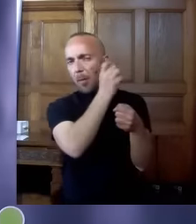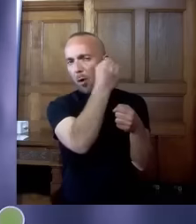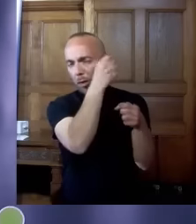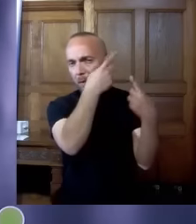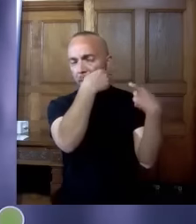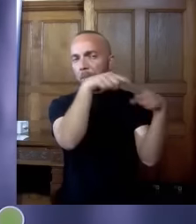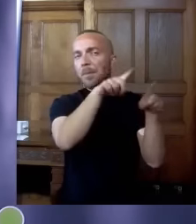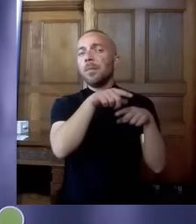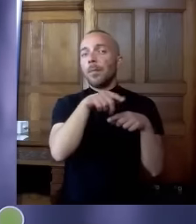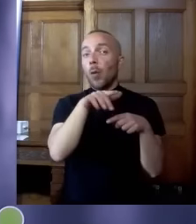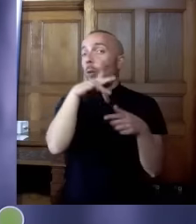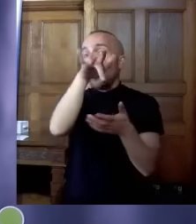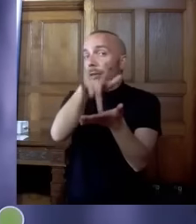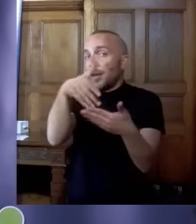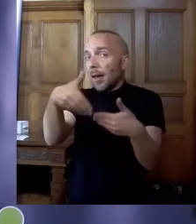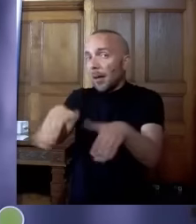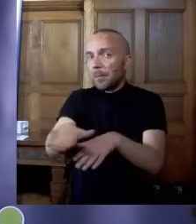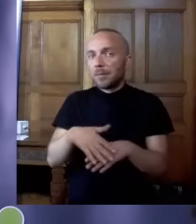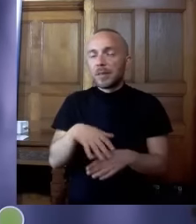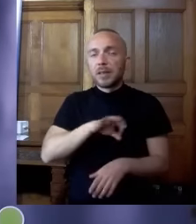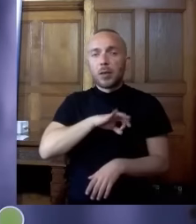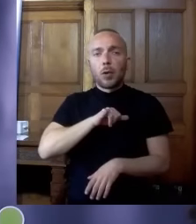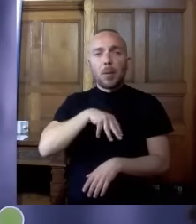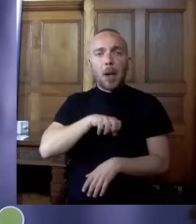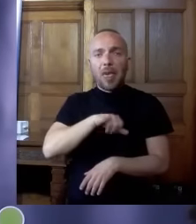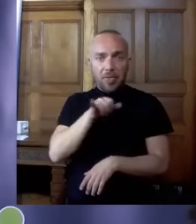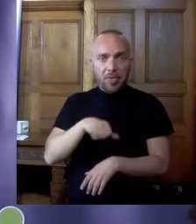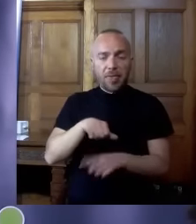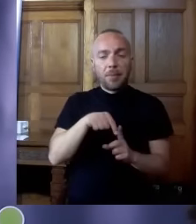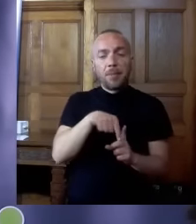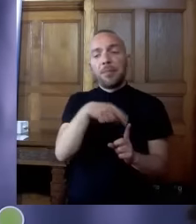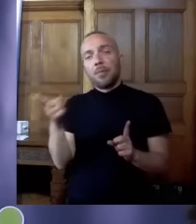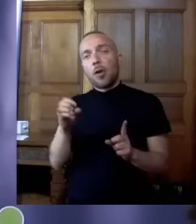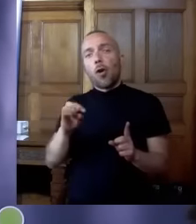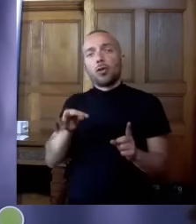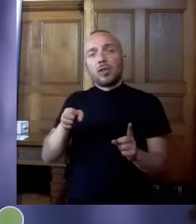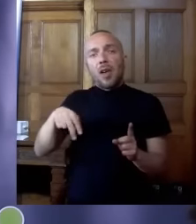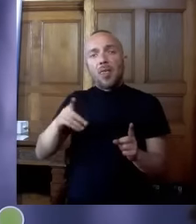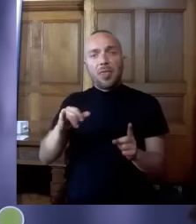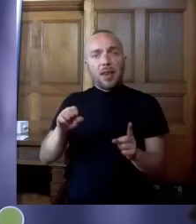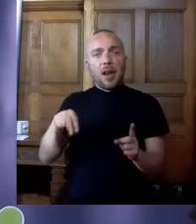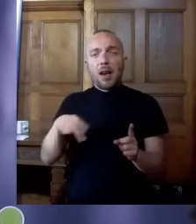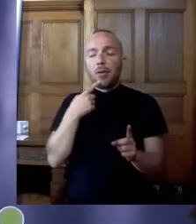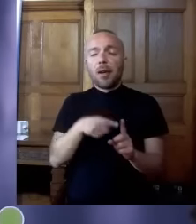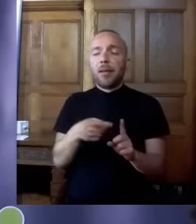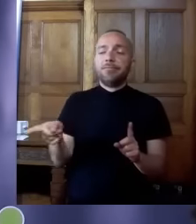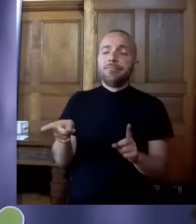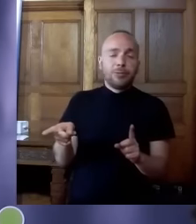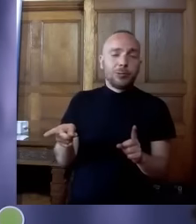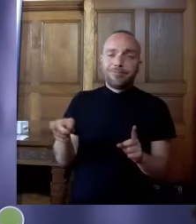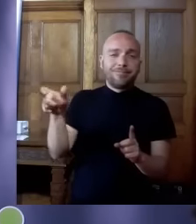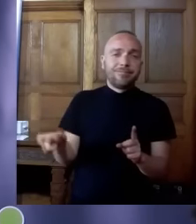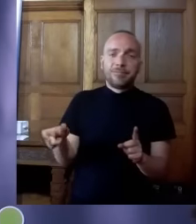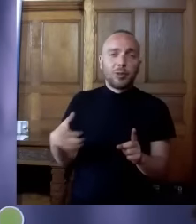lejano Que el Señor imaz le dirá al Señor ochandiano tu chaval no